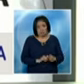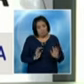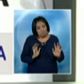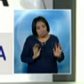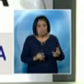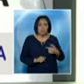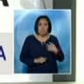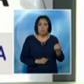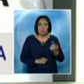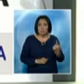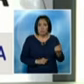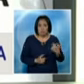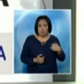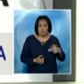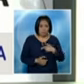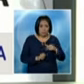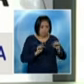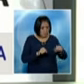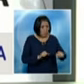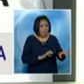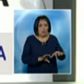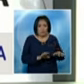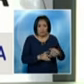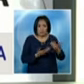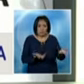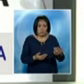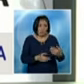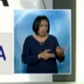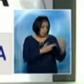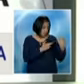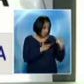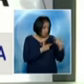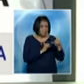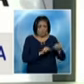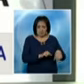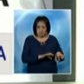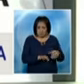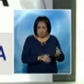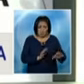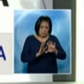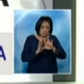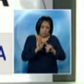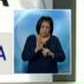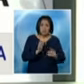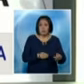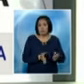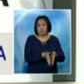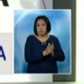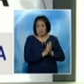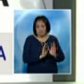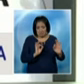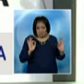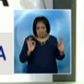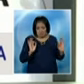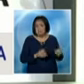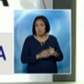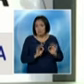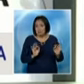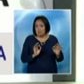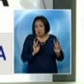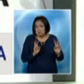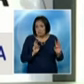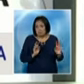lo único que queremos nosotros es hacer las cosas, cumplir con nuestra responsabilidad que la Constitución nos demanda. Nada más. Ese es el